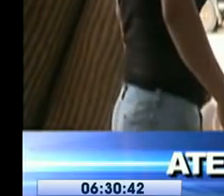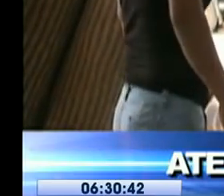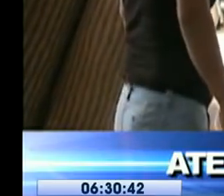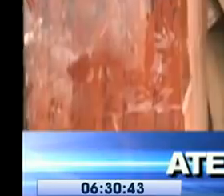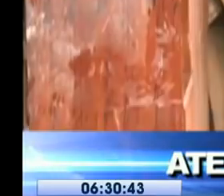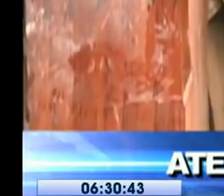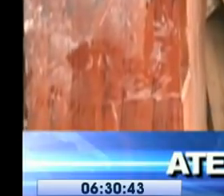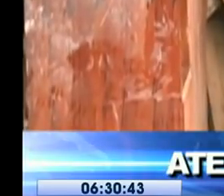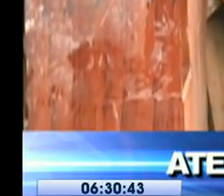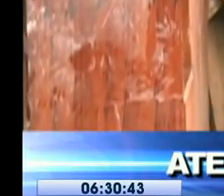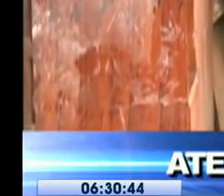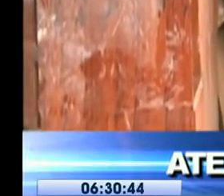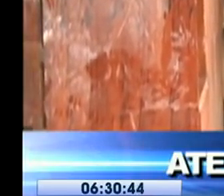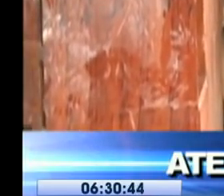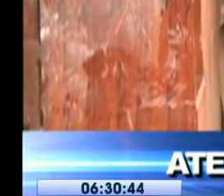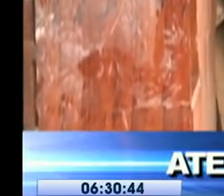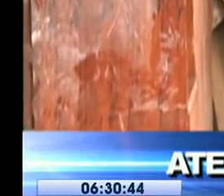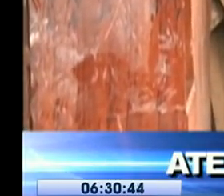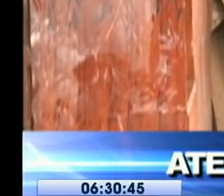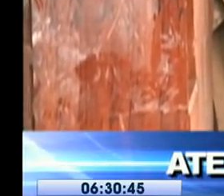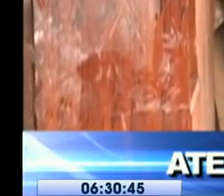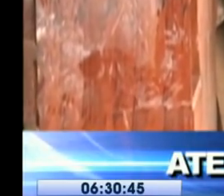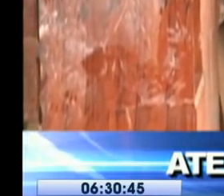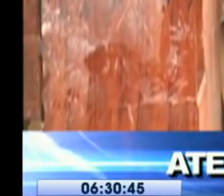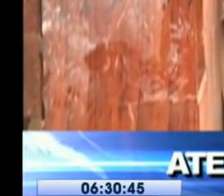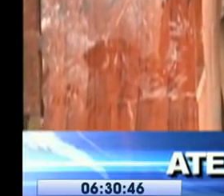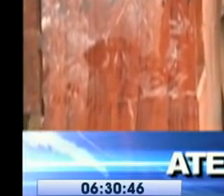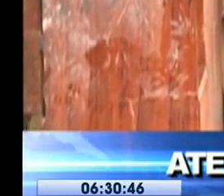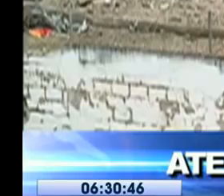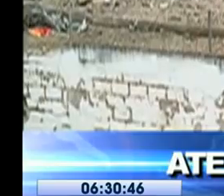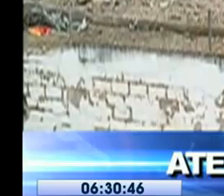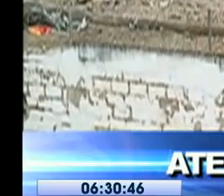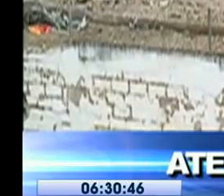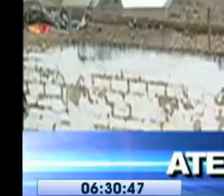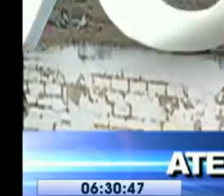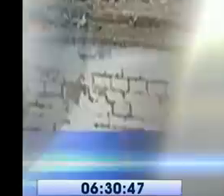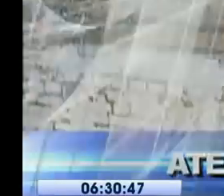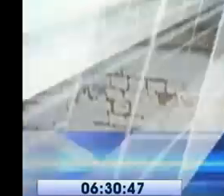El ataque estaría ligado al narcotráfico.